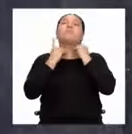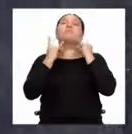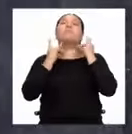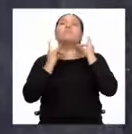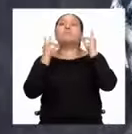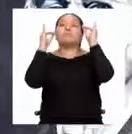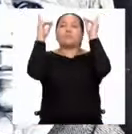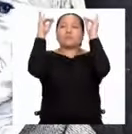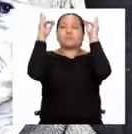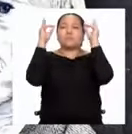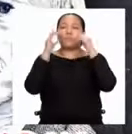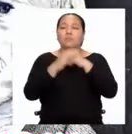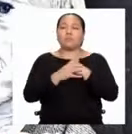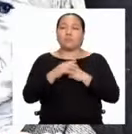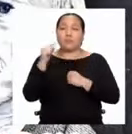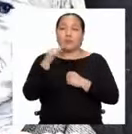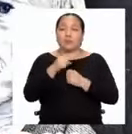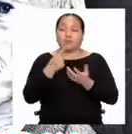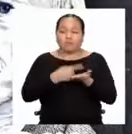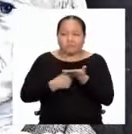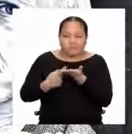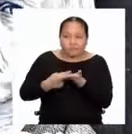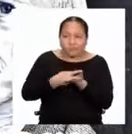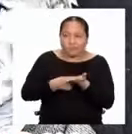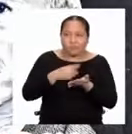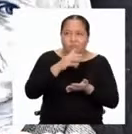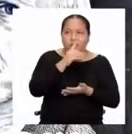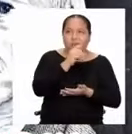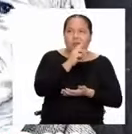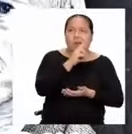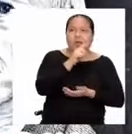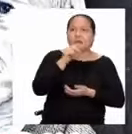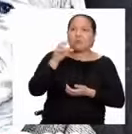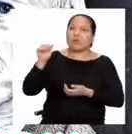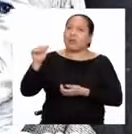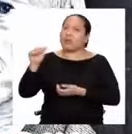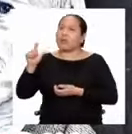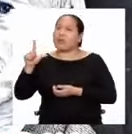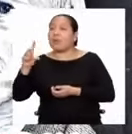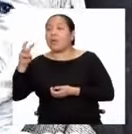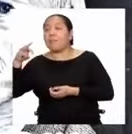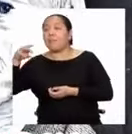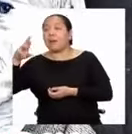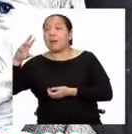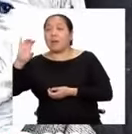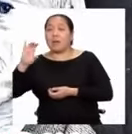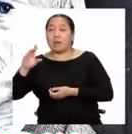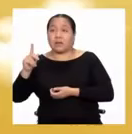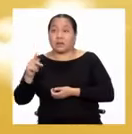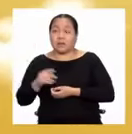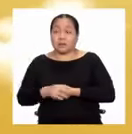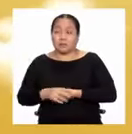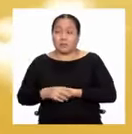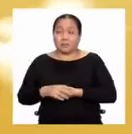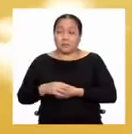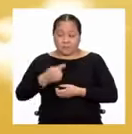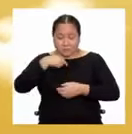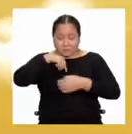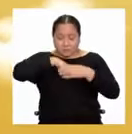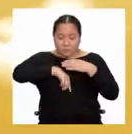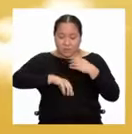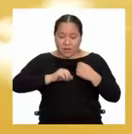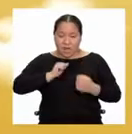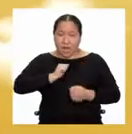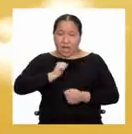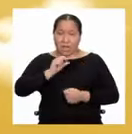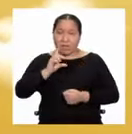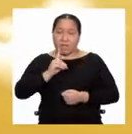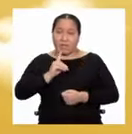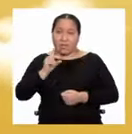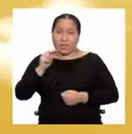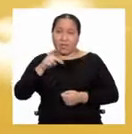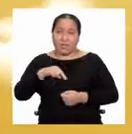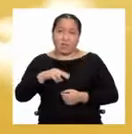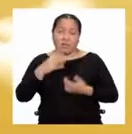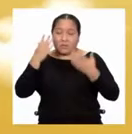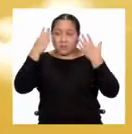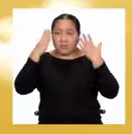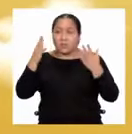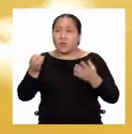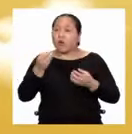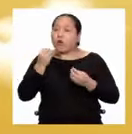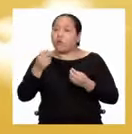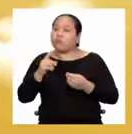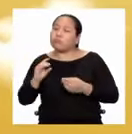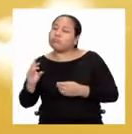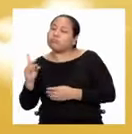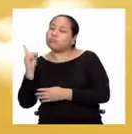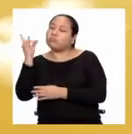largos. Y en cuanto a este debate entre el darwinismo y el lamarquismo, la genética no da un claro ganador sobre el origen del